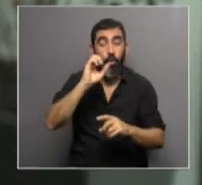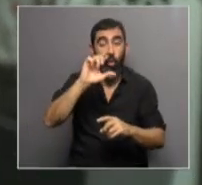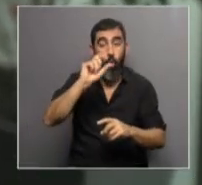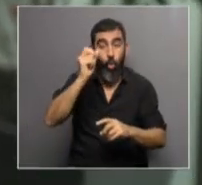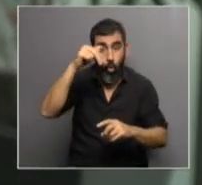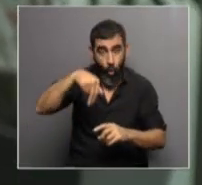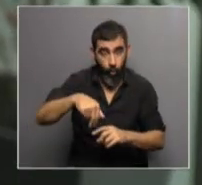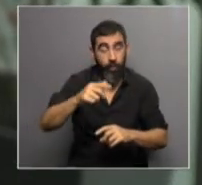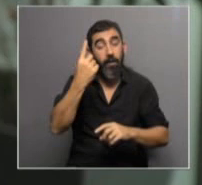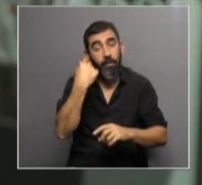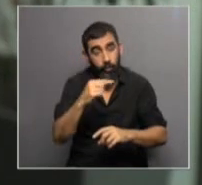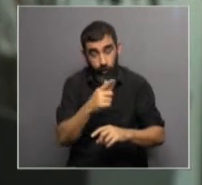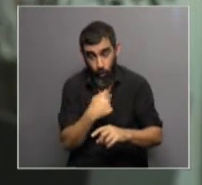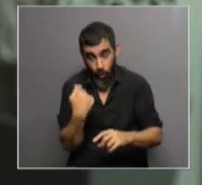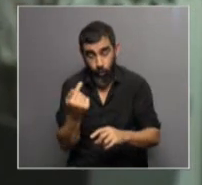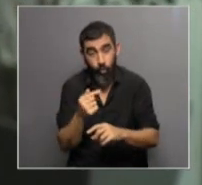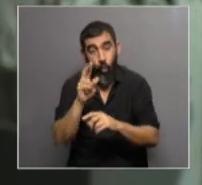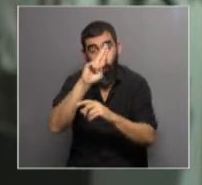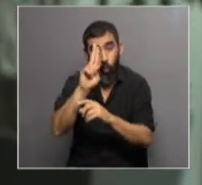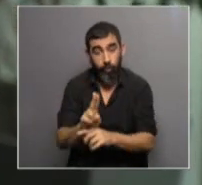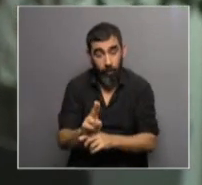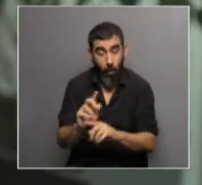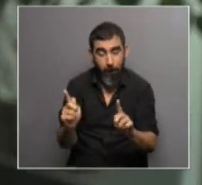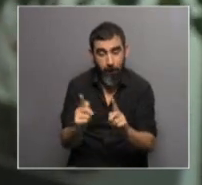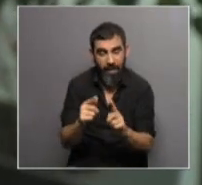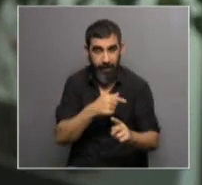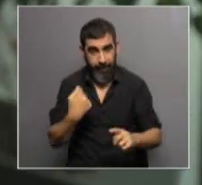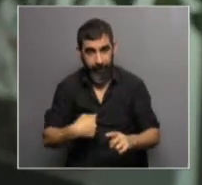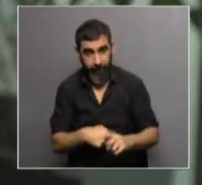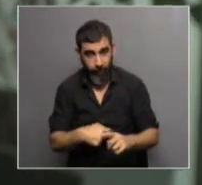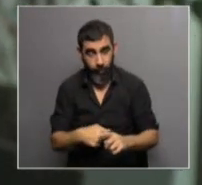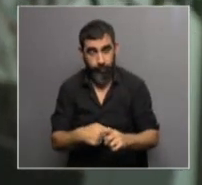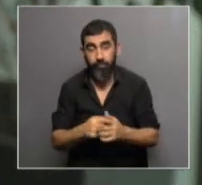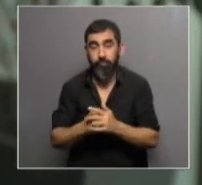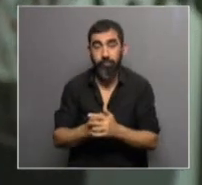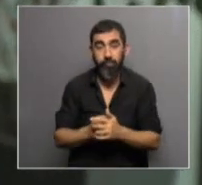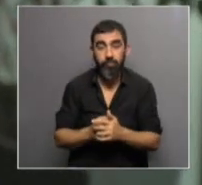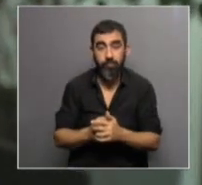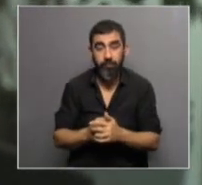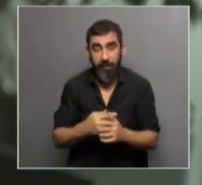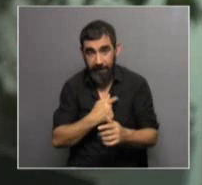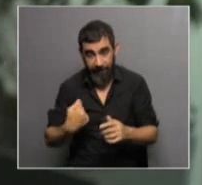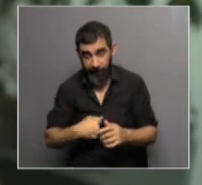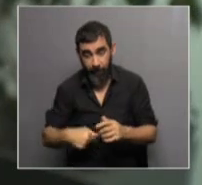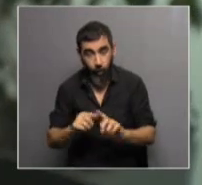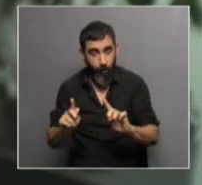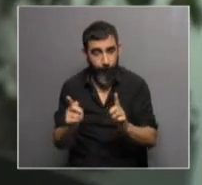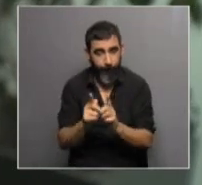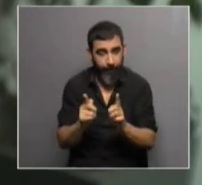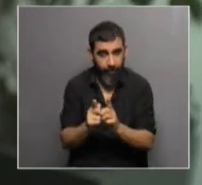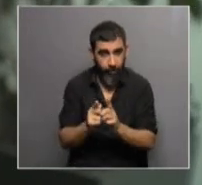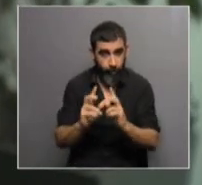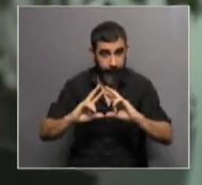ese escenario este nosotros utilizamos los mini intestinos en este caso colon oid es es decir entre piezas